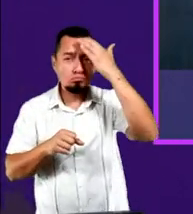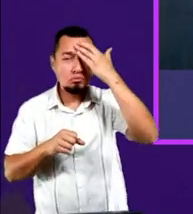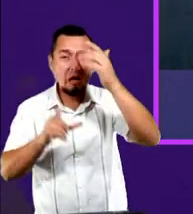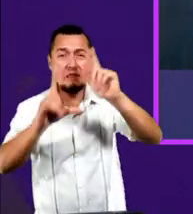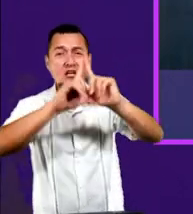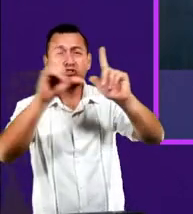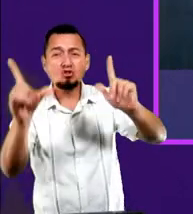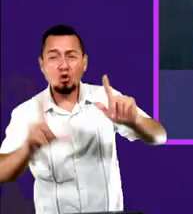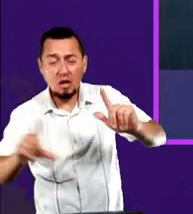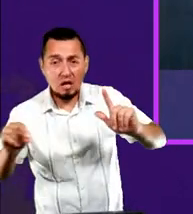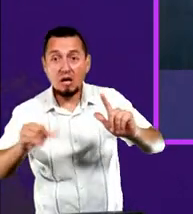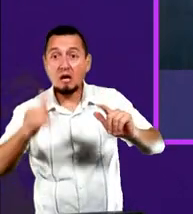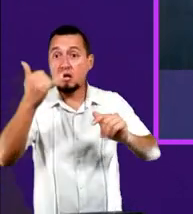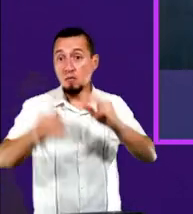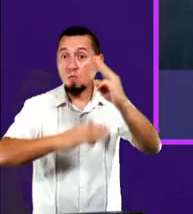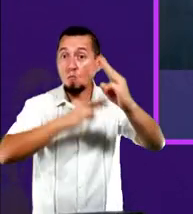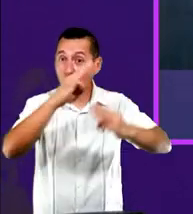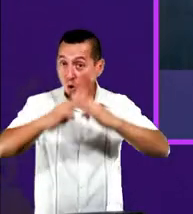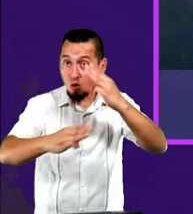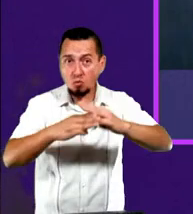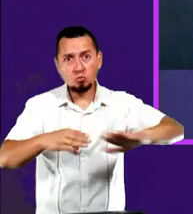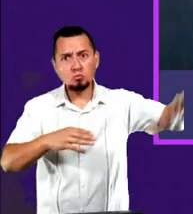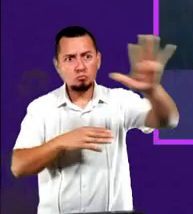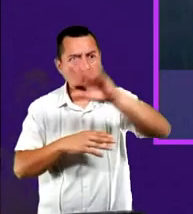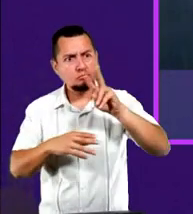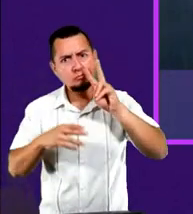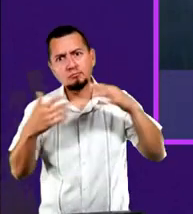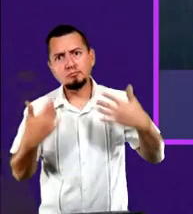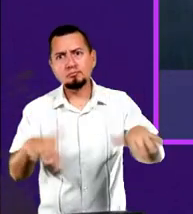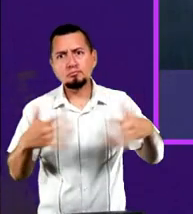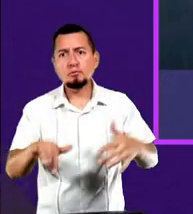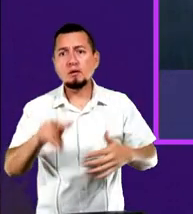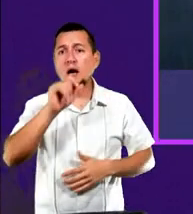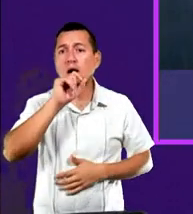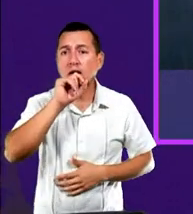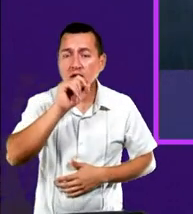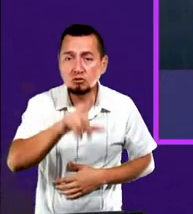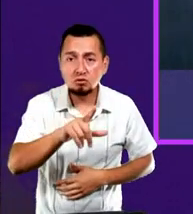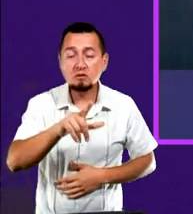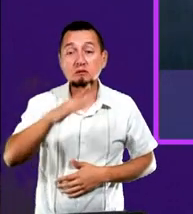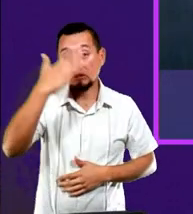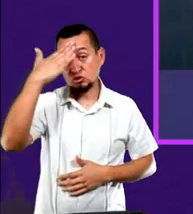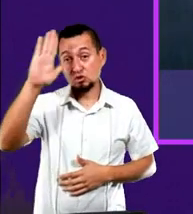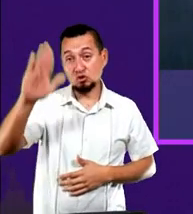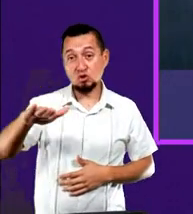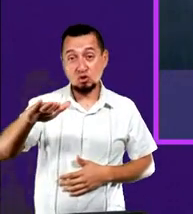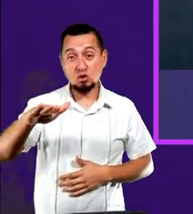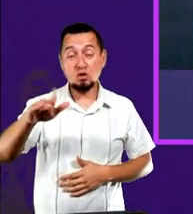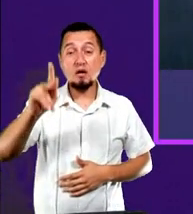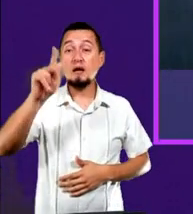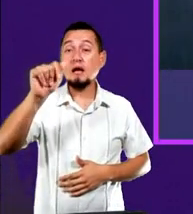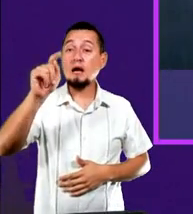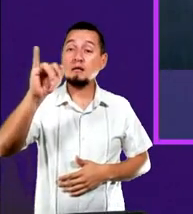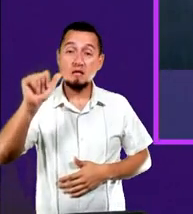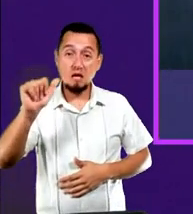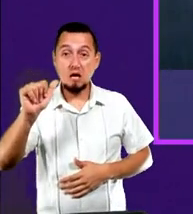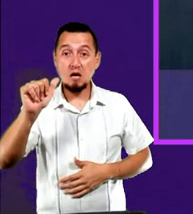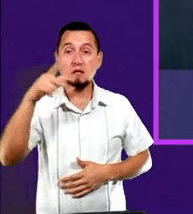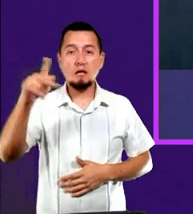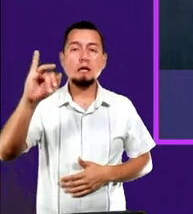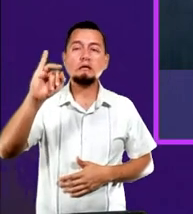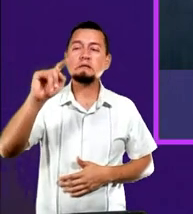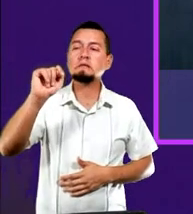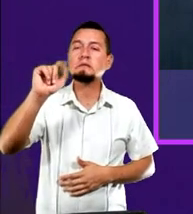y por supuesto de Jalisco, la señora Katia, que es de Ixtlahuacán de los Membrillos, Mónica